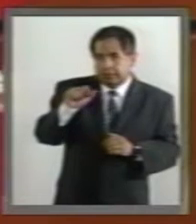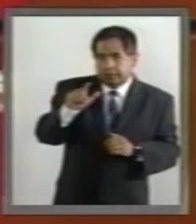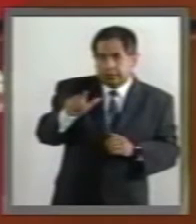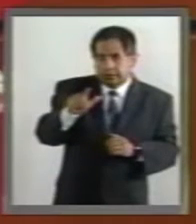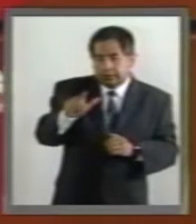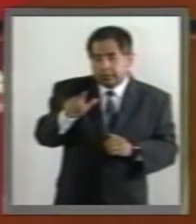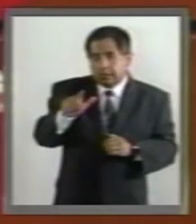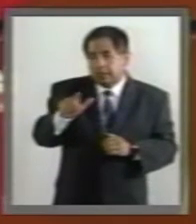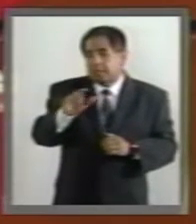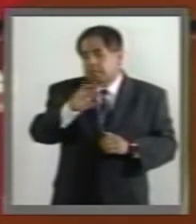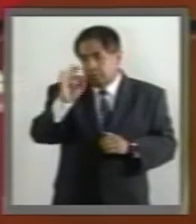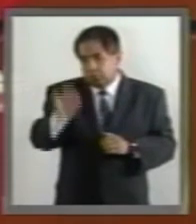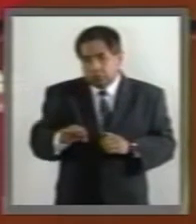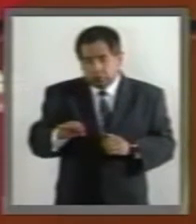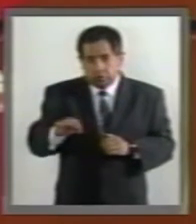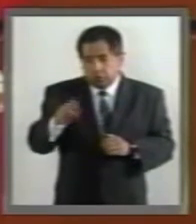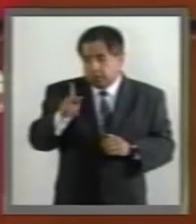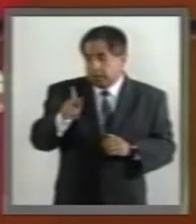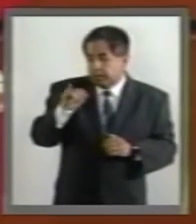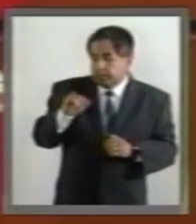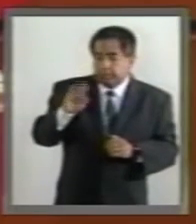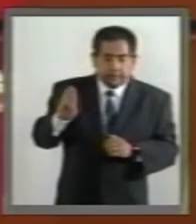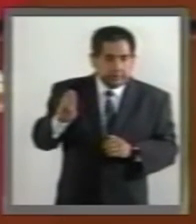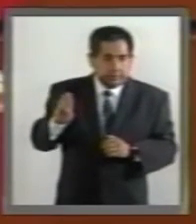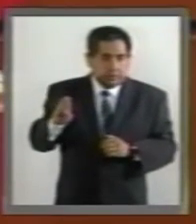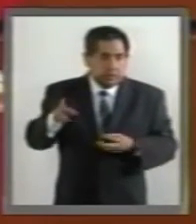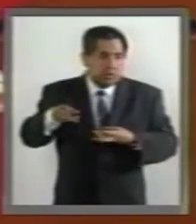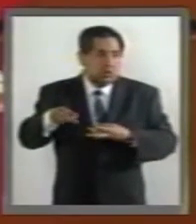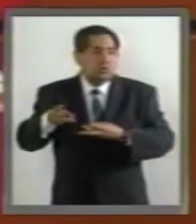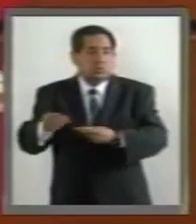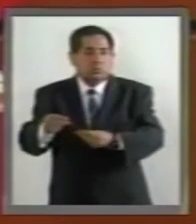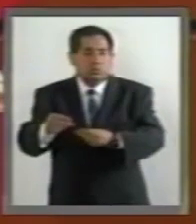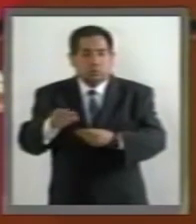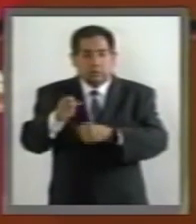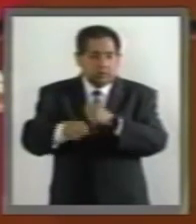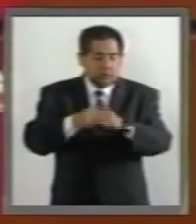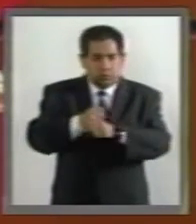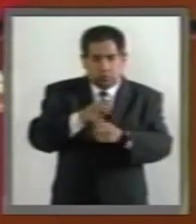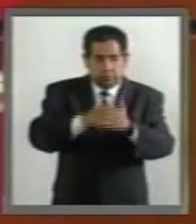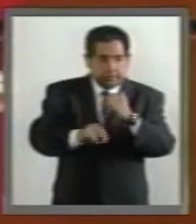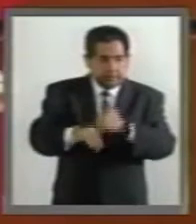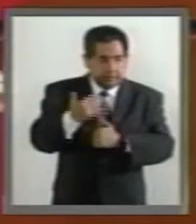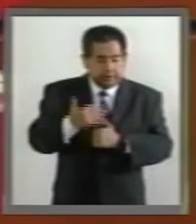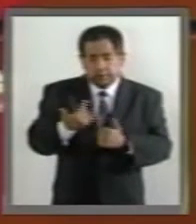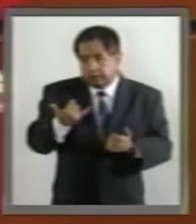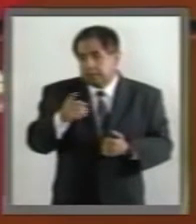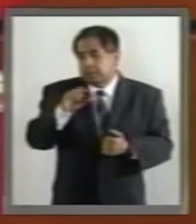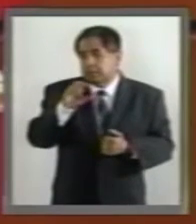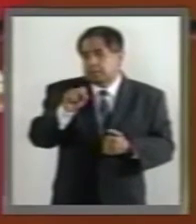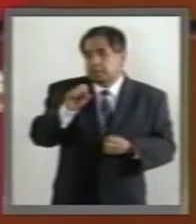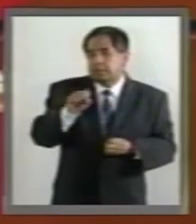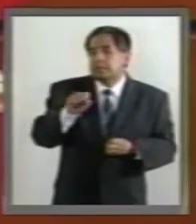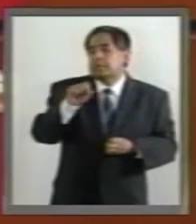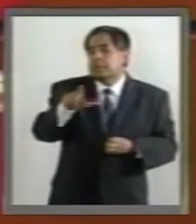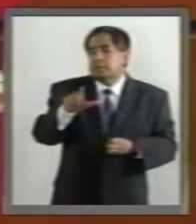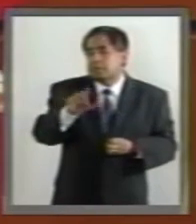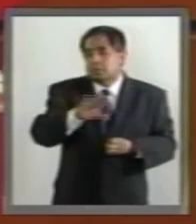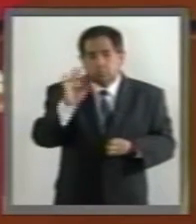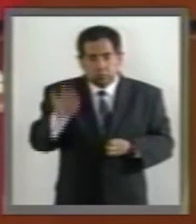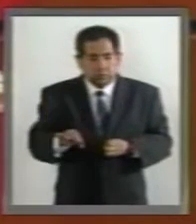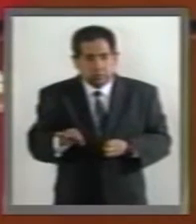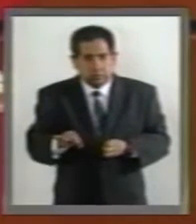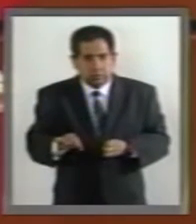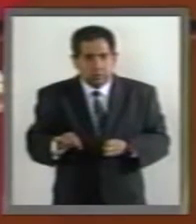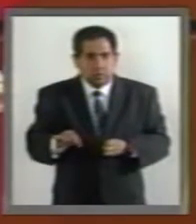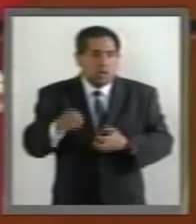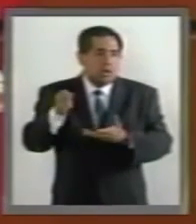es el 17% del Producto Interno Bruto del 2015 y del 67%